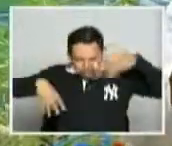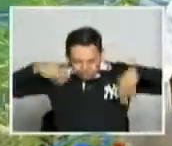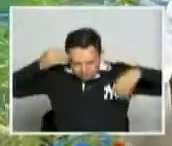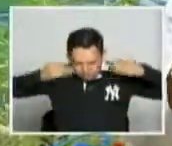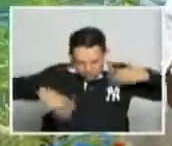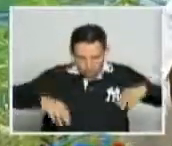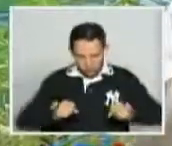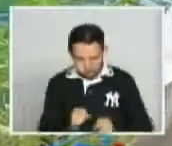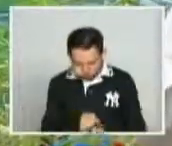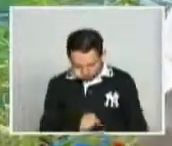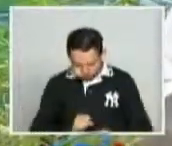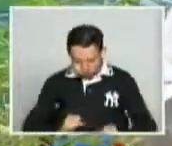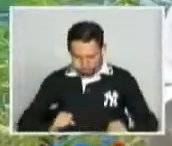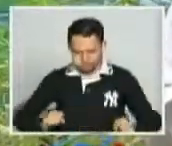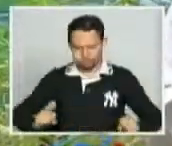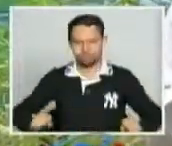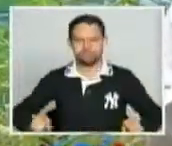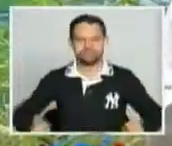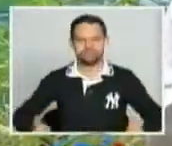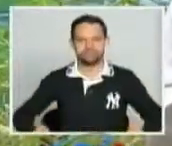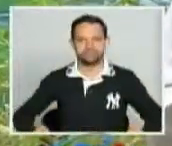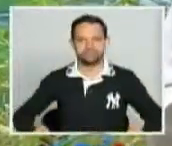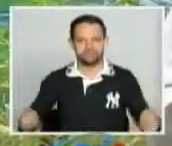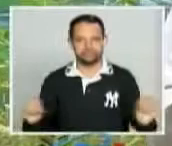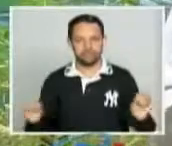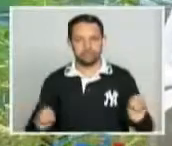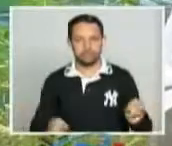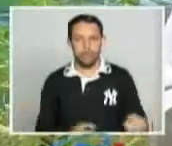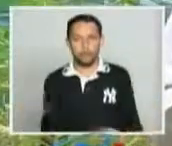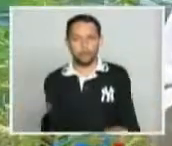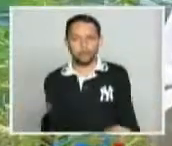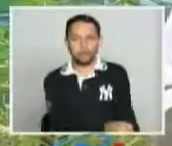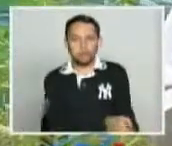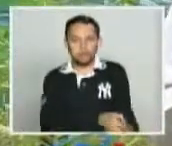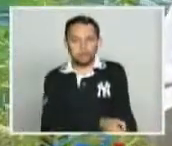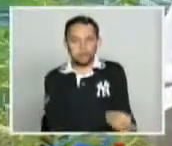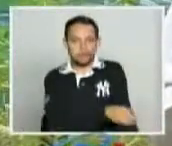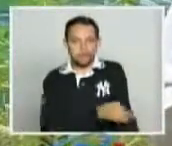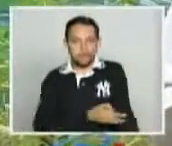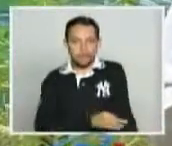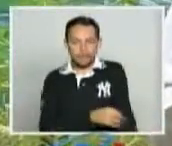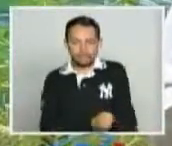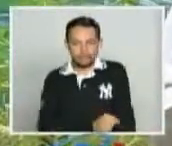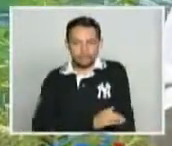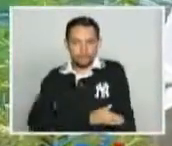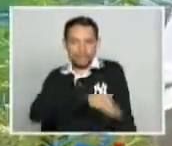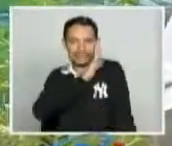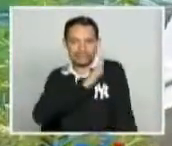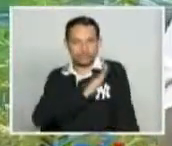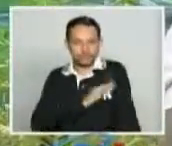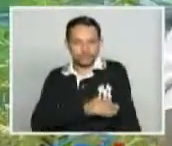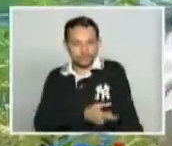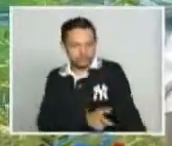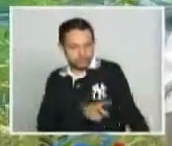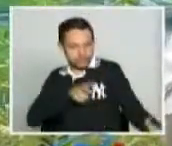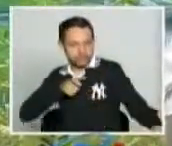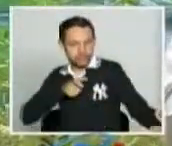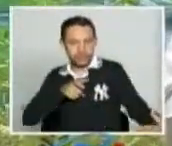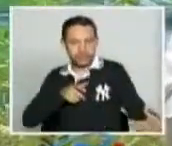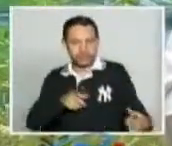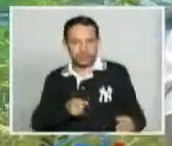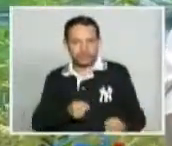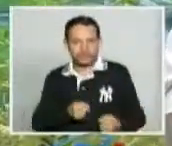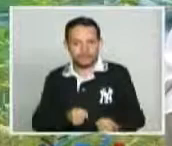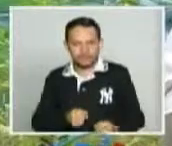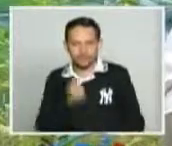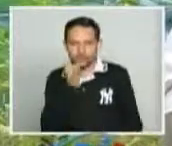engordando. Me hicieron un examen de colesterol y triglicérido y está muy alto. Estoy reteniendo